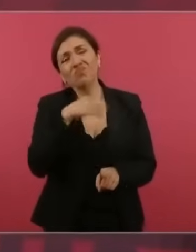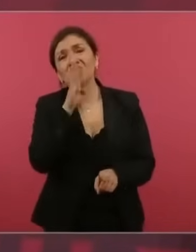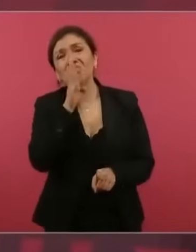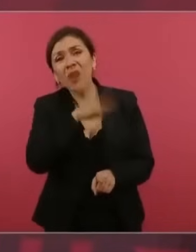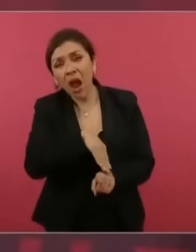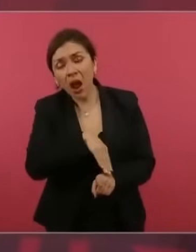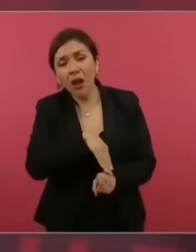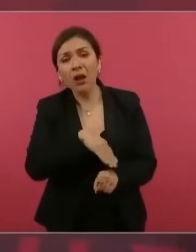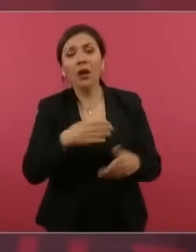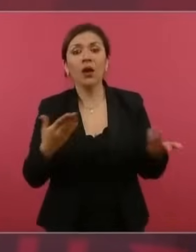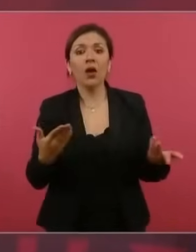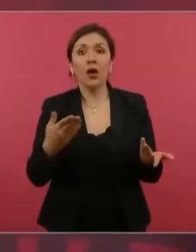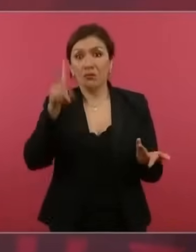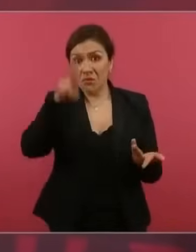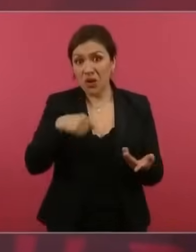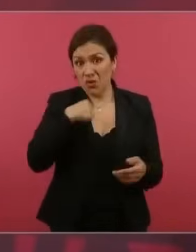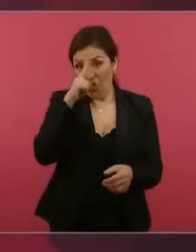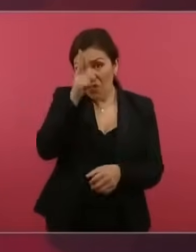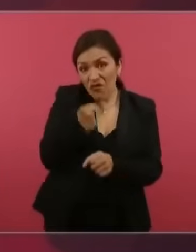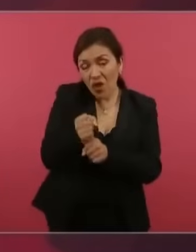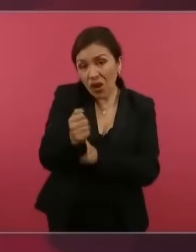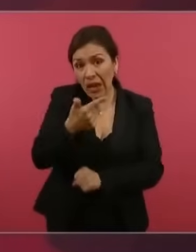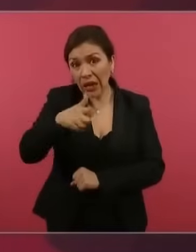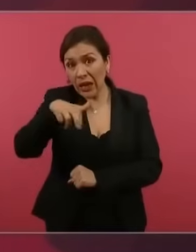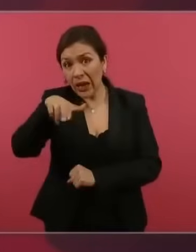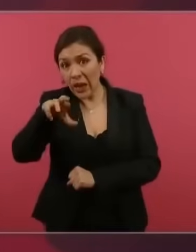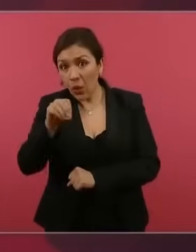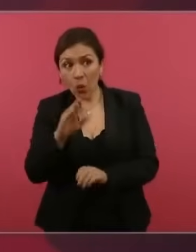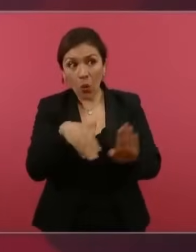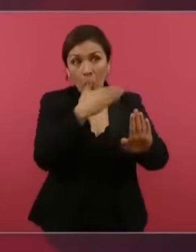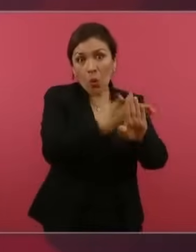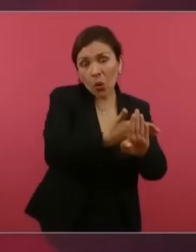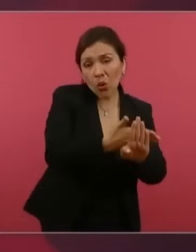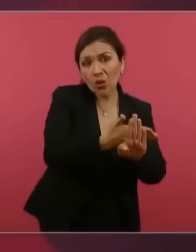hubo violencia de género.